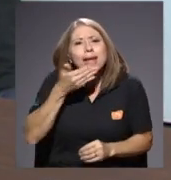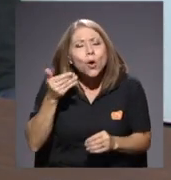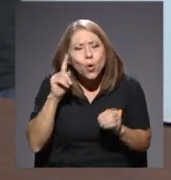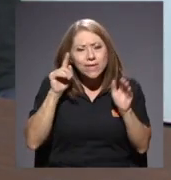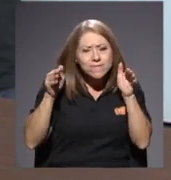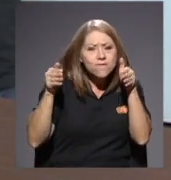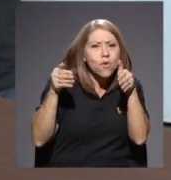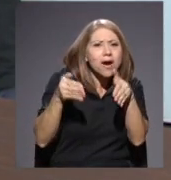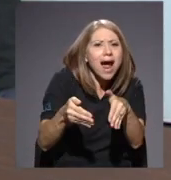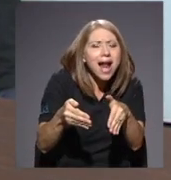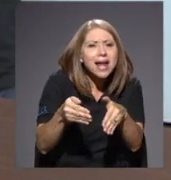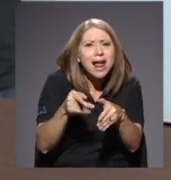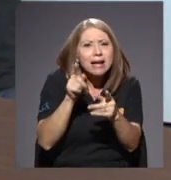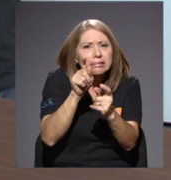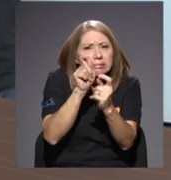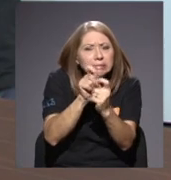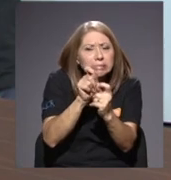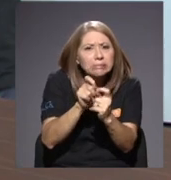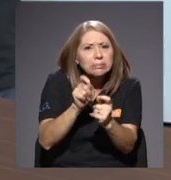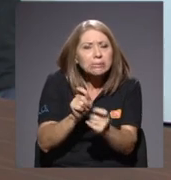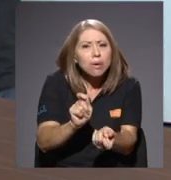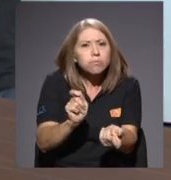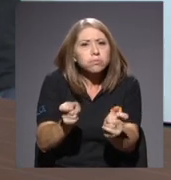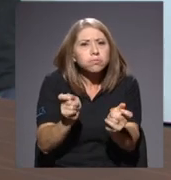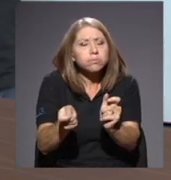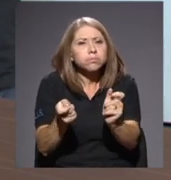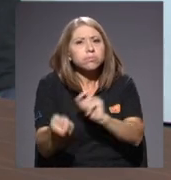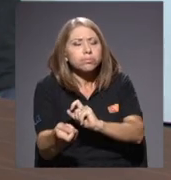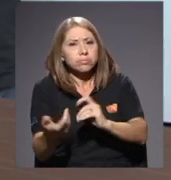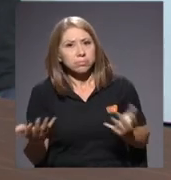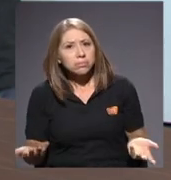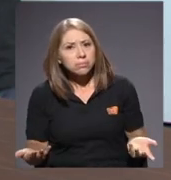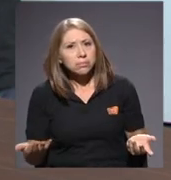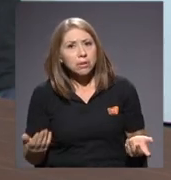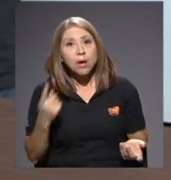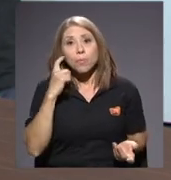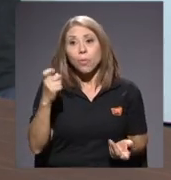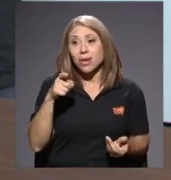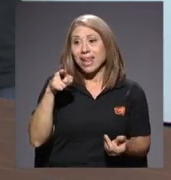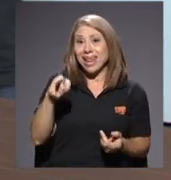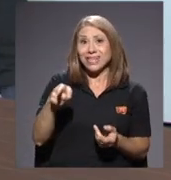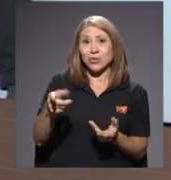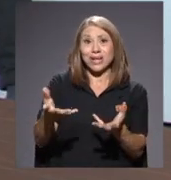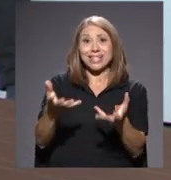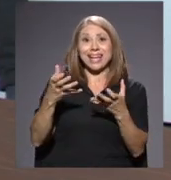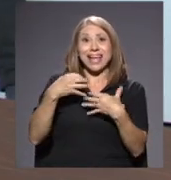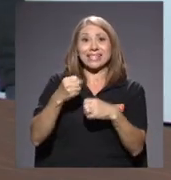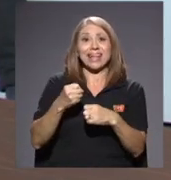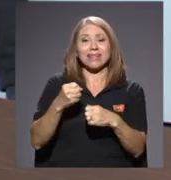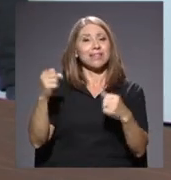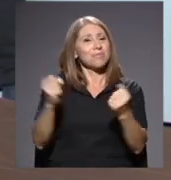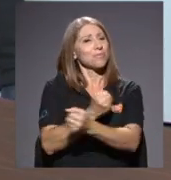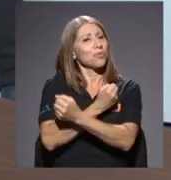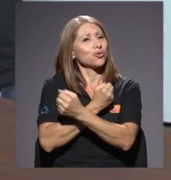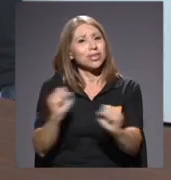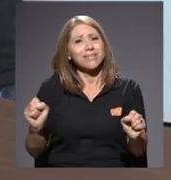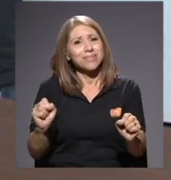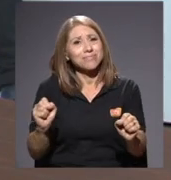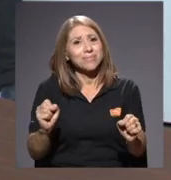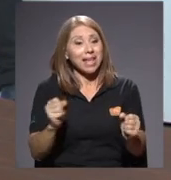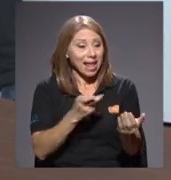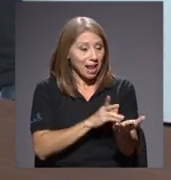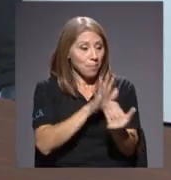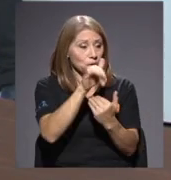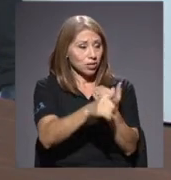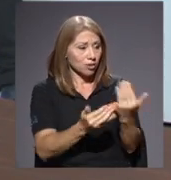modificación? Porque esto coloca la discusión en un punto que era imposible de cumplir. Era imposible la retirada por completo del